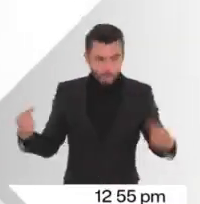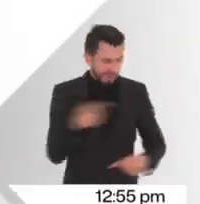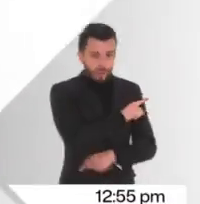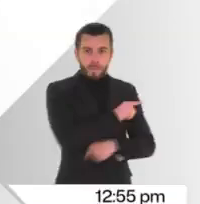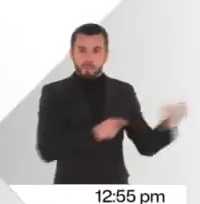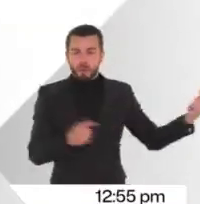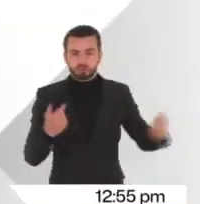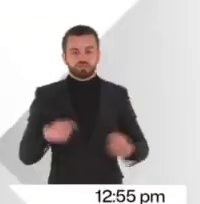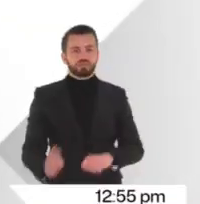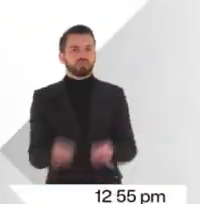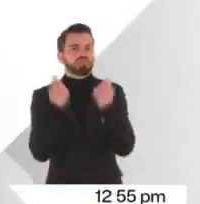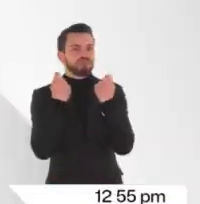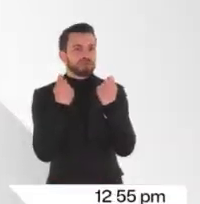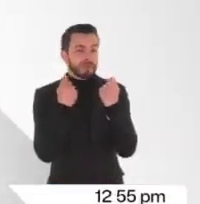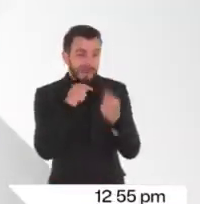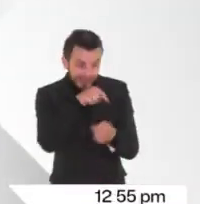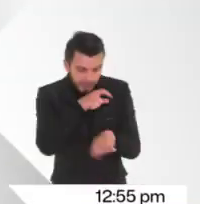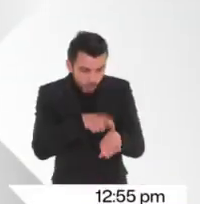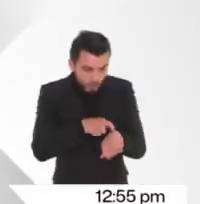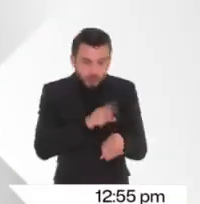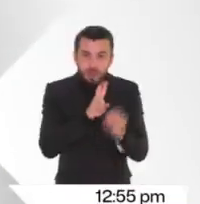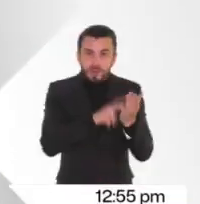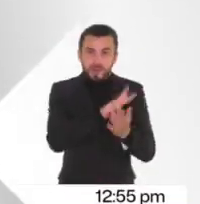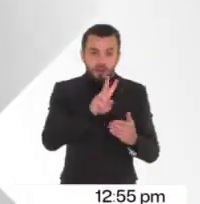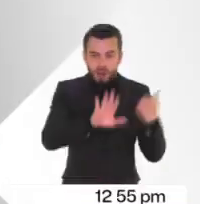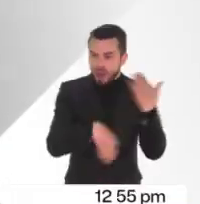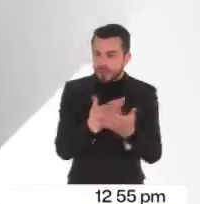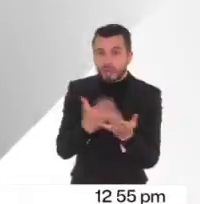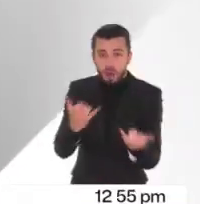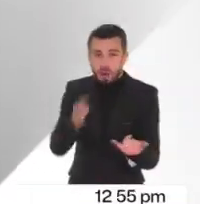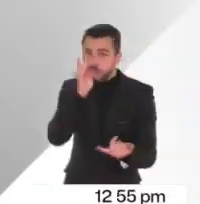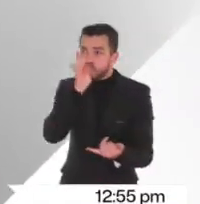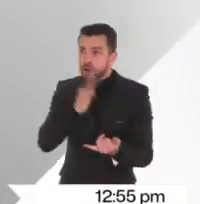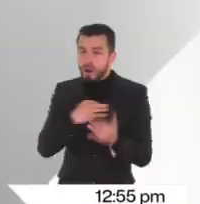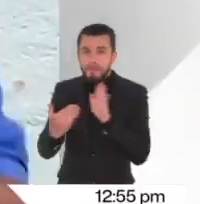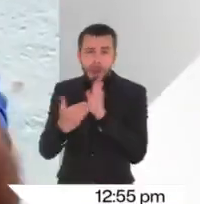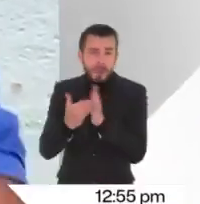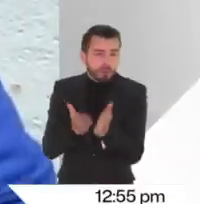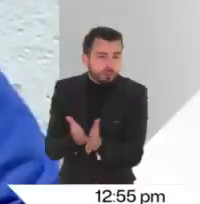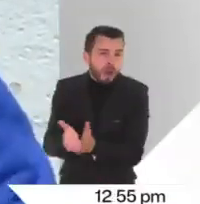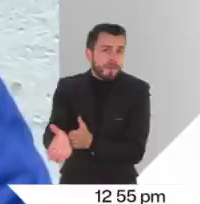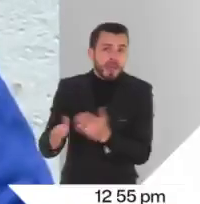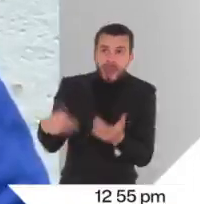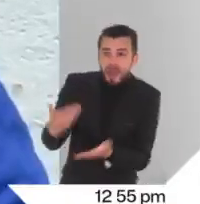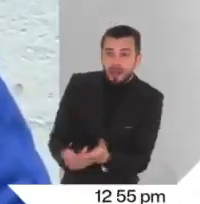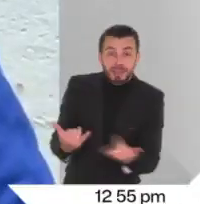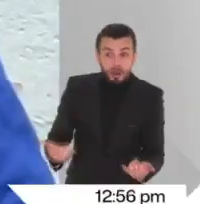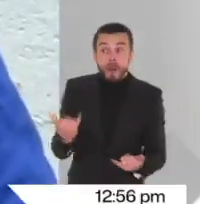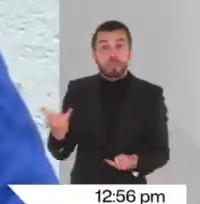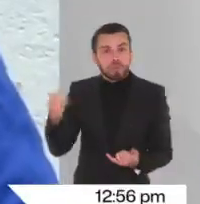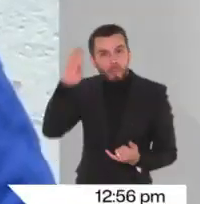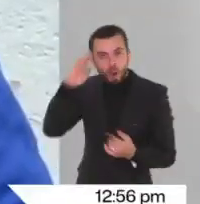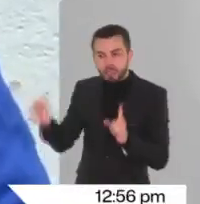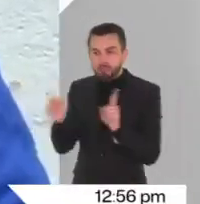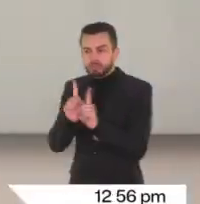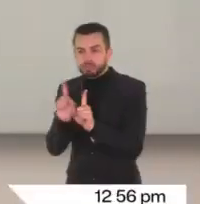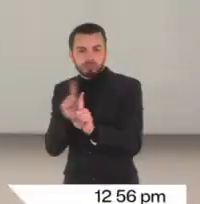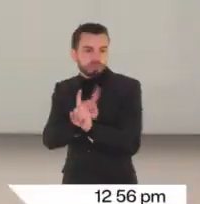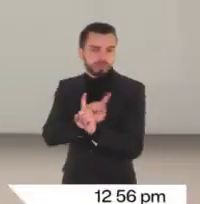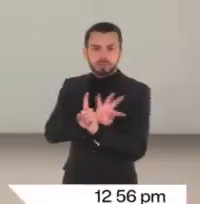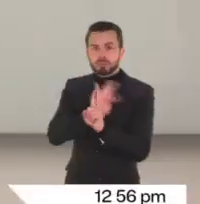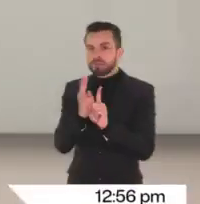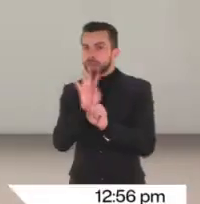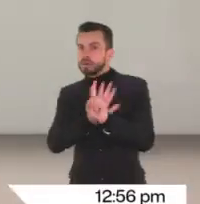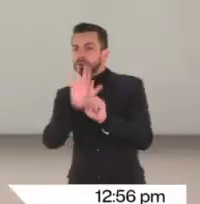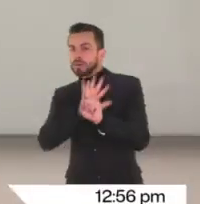atentado y que desde ese día las amenazas no han parado a pesar de tener esquema de seguridad. Un día antes y